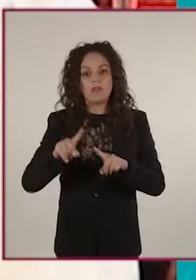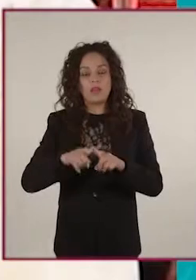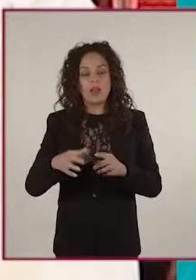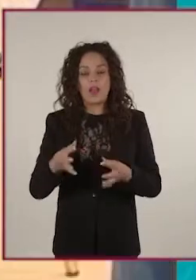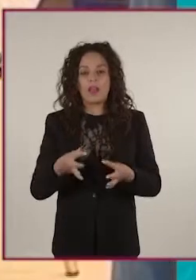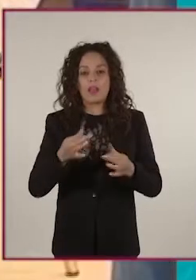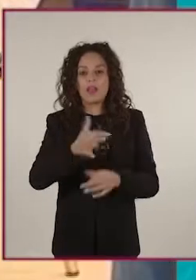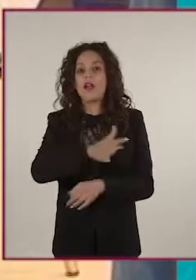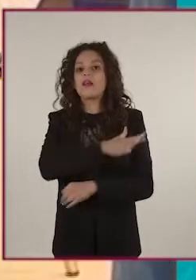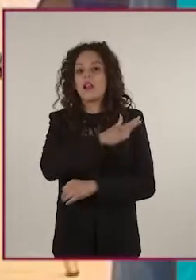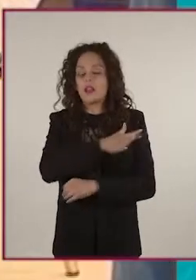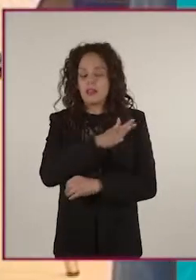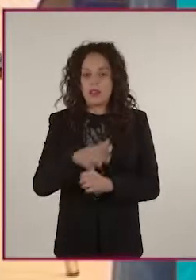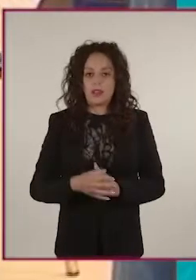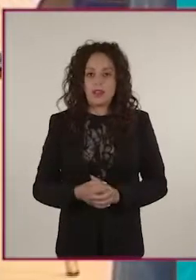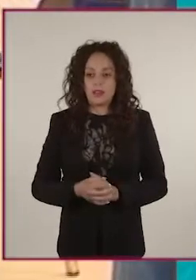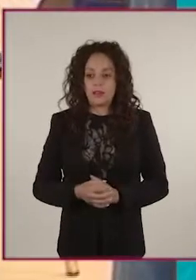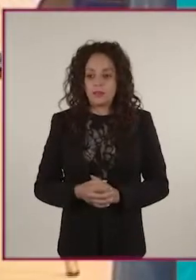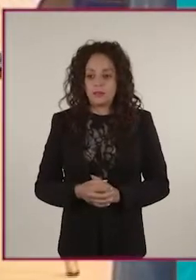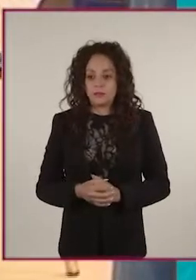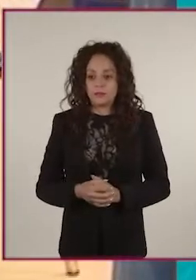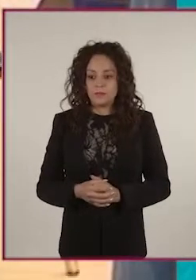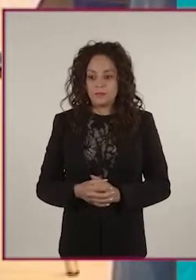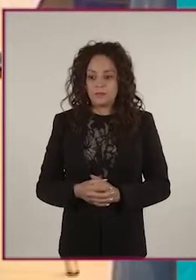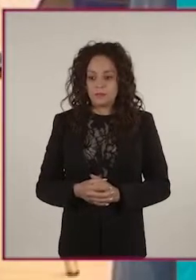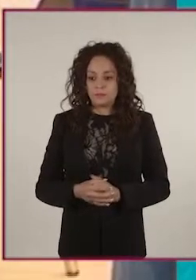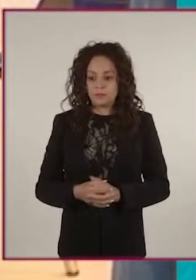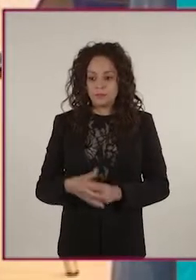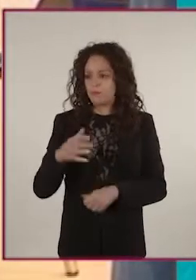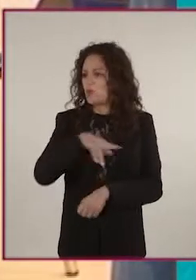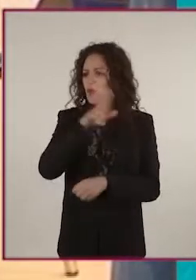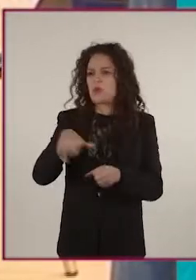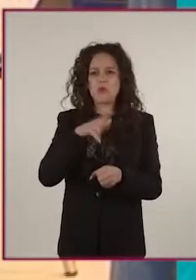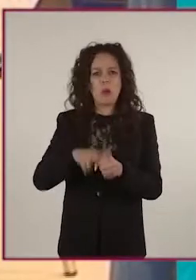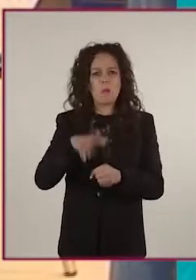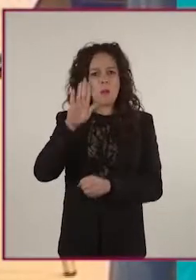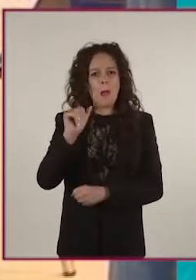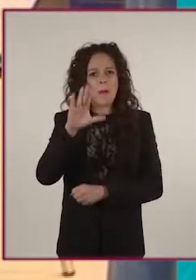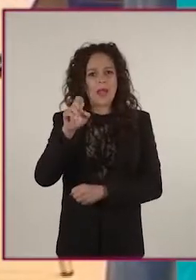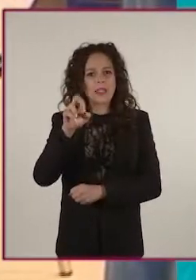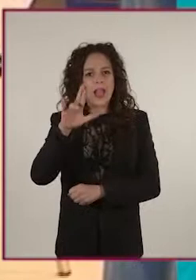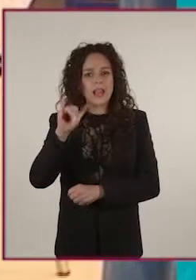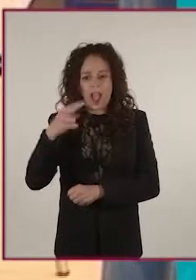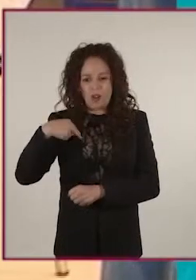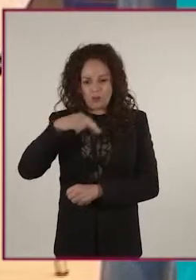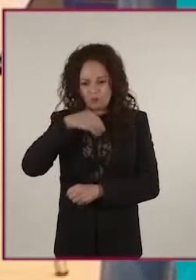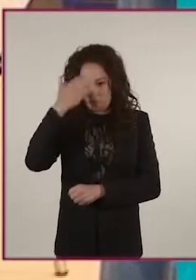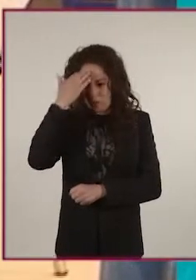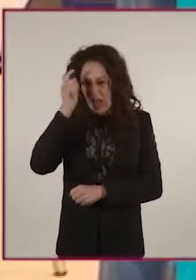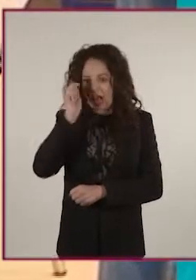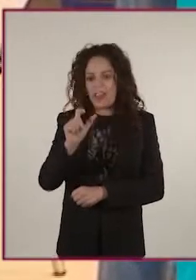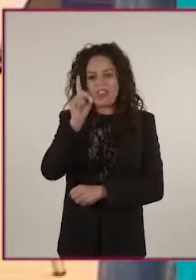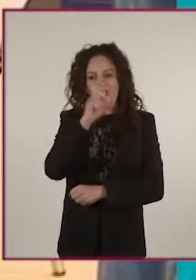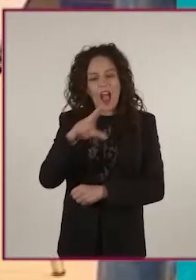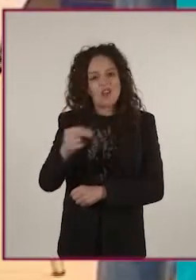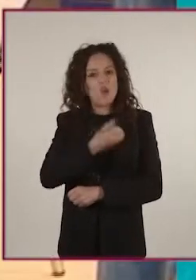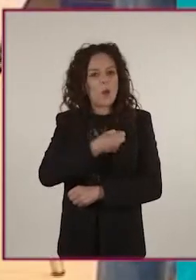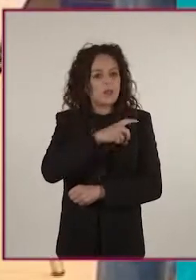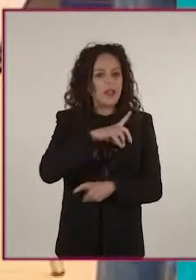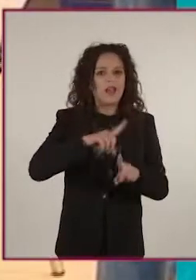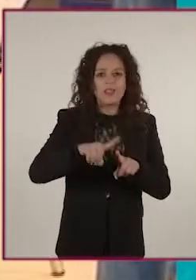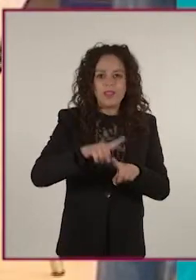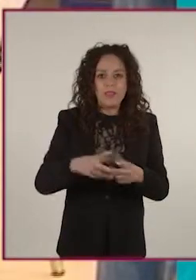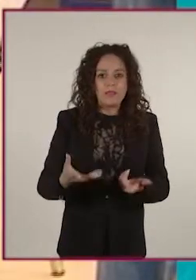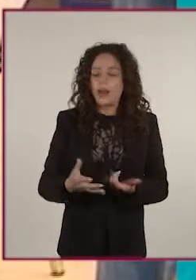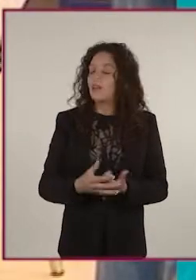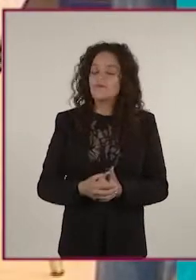estamos haciendo. Esta bacteria no es como normalmente todos conocemos que las bacterias traen problemas a la salud. Uno asocia bacteria